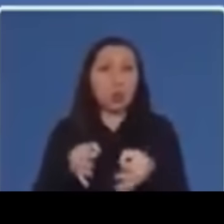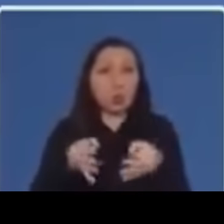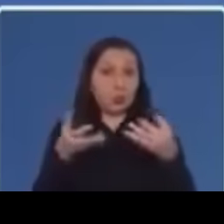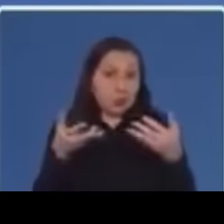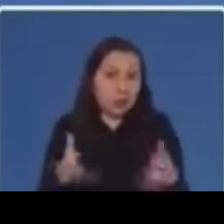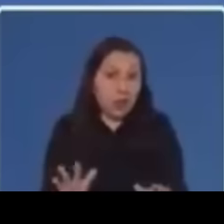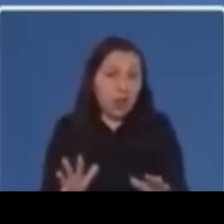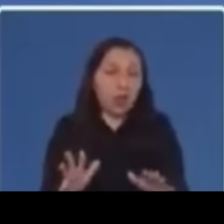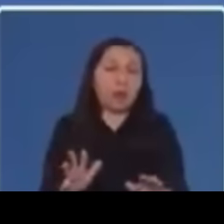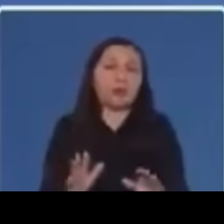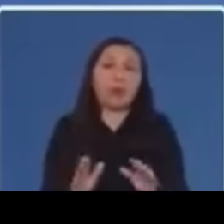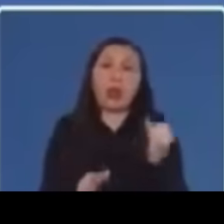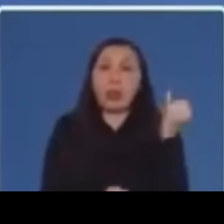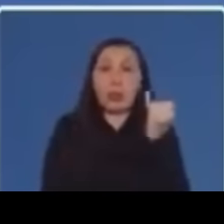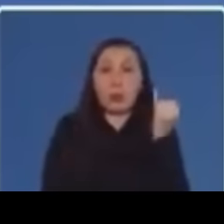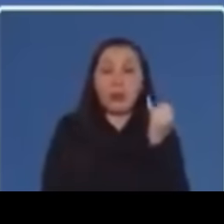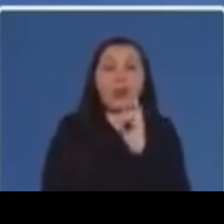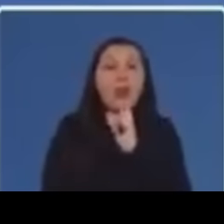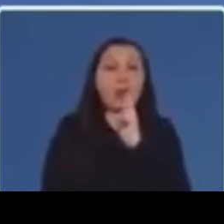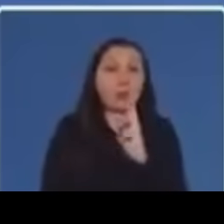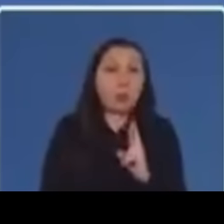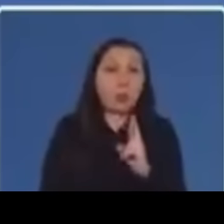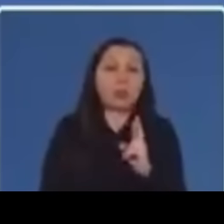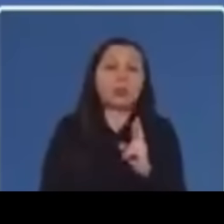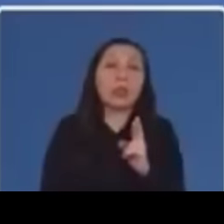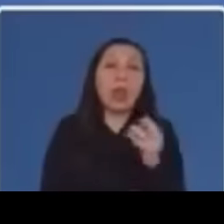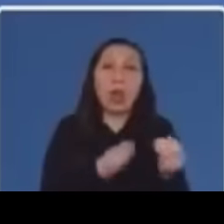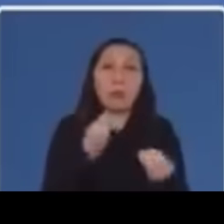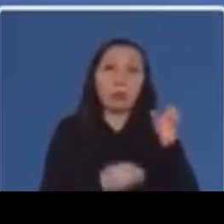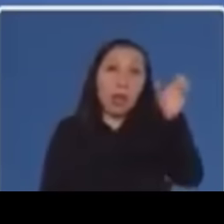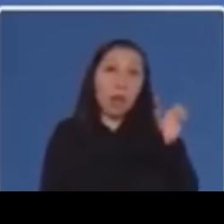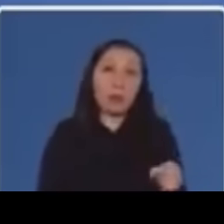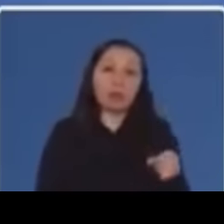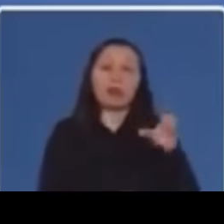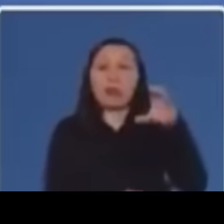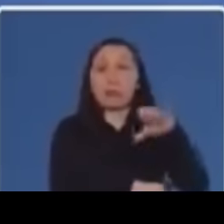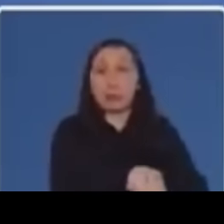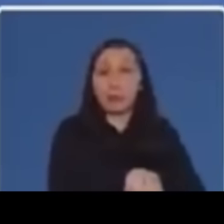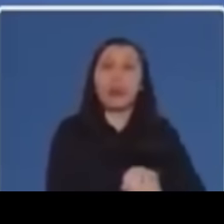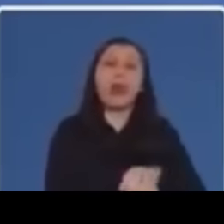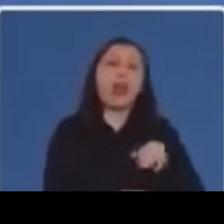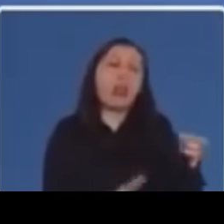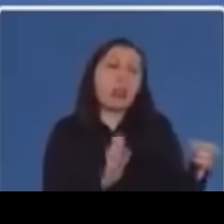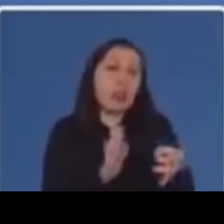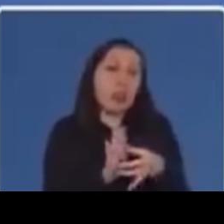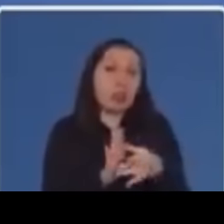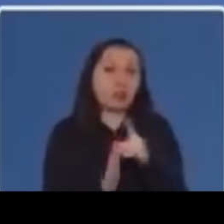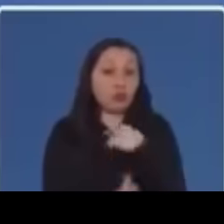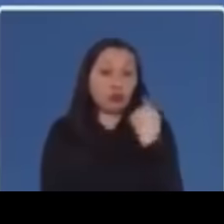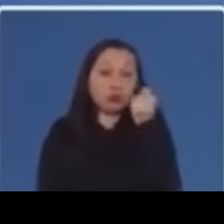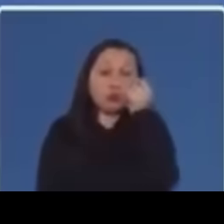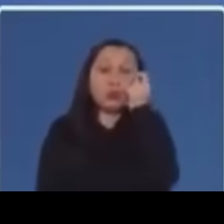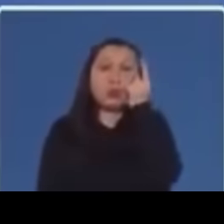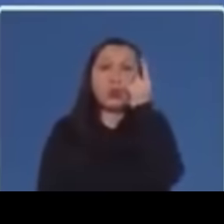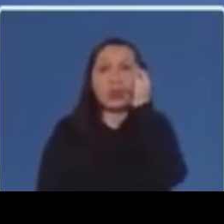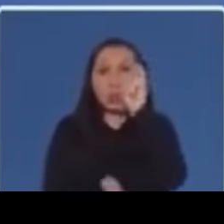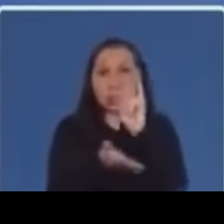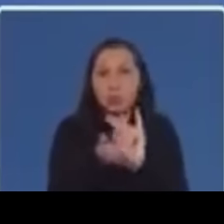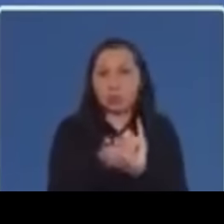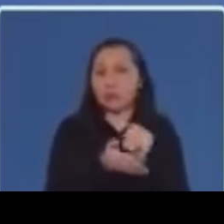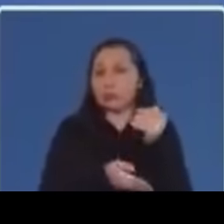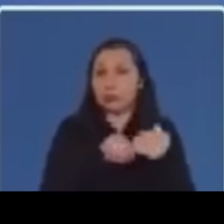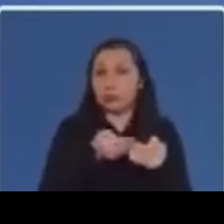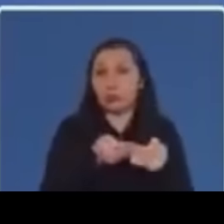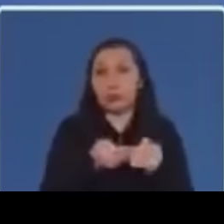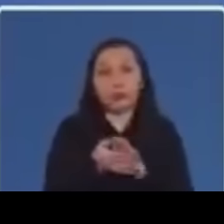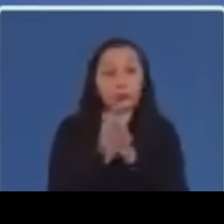eh independientemente del resultado por el cual a la persona se le imputó un delito específico nosotros entendemos que hay una institucionalidad que